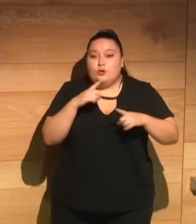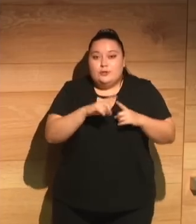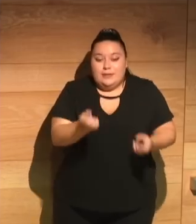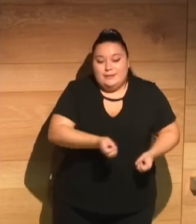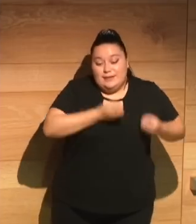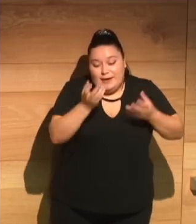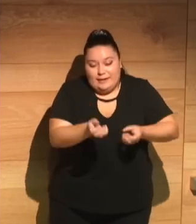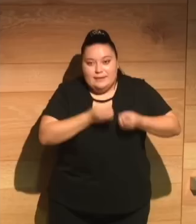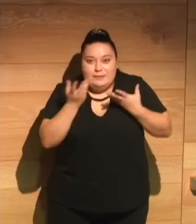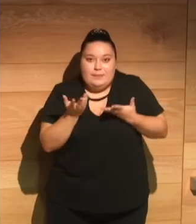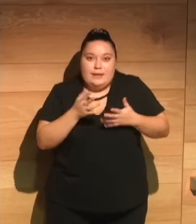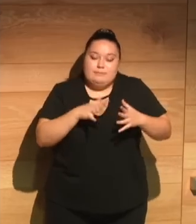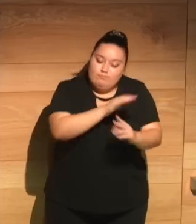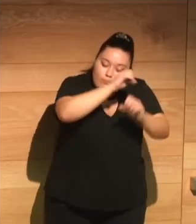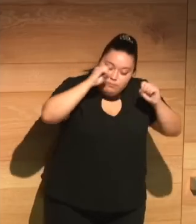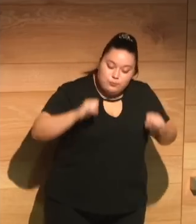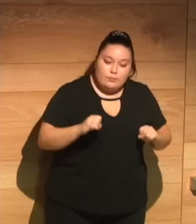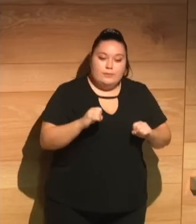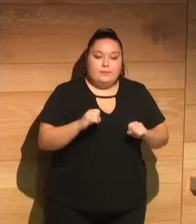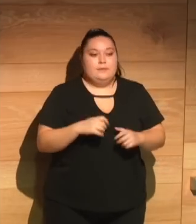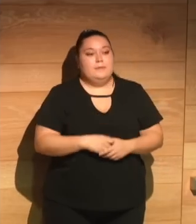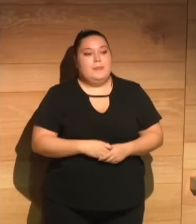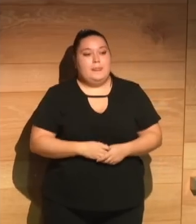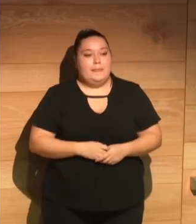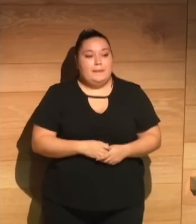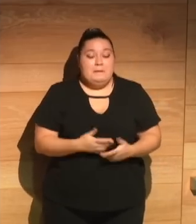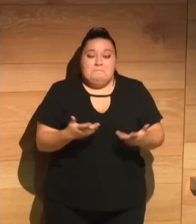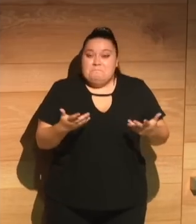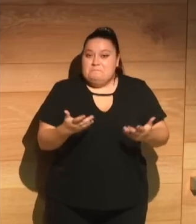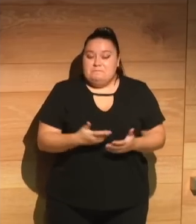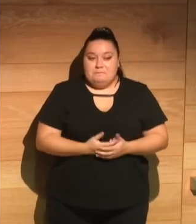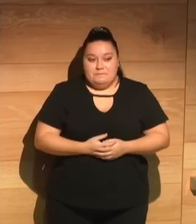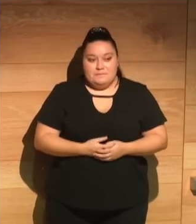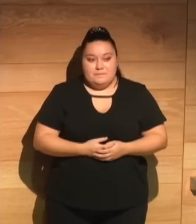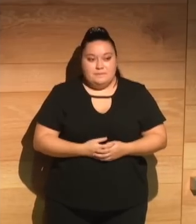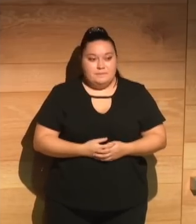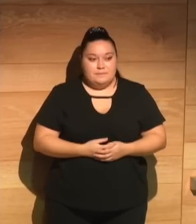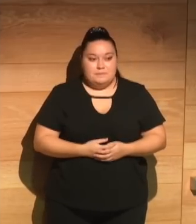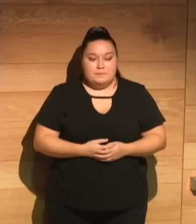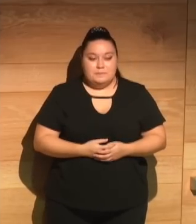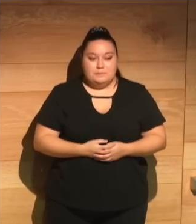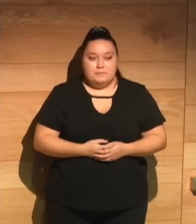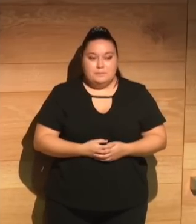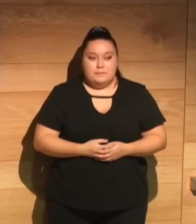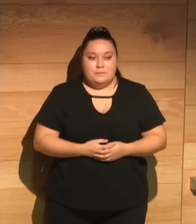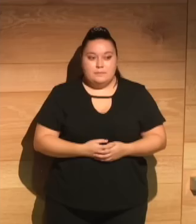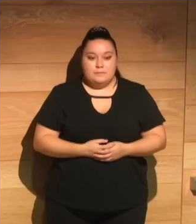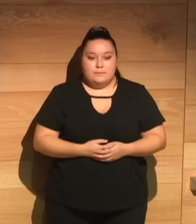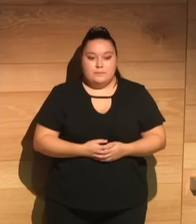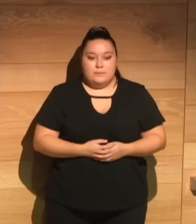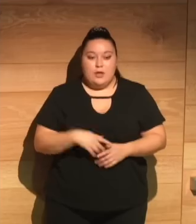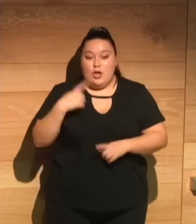muy asentadas en la psique humana, por otro, y en fin, la cantidad de